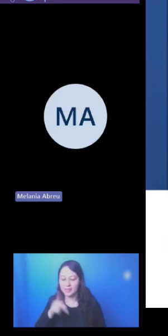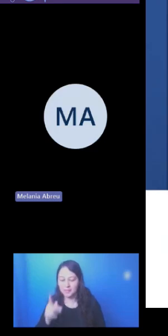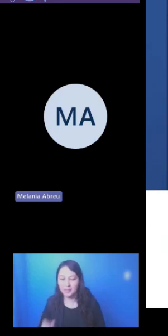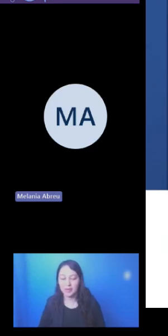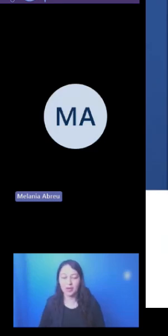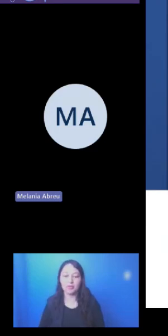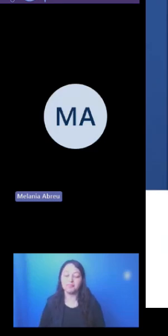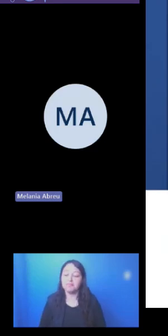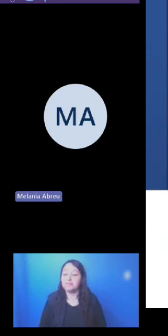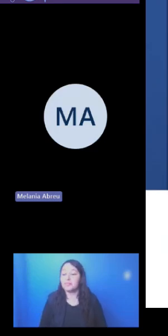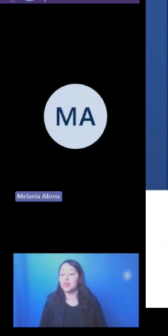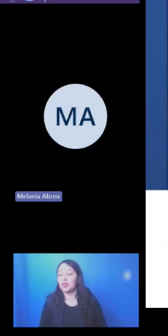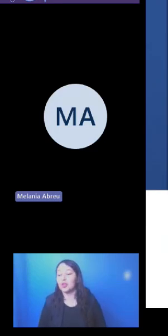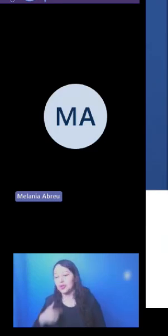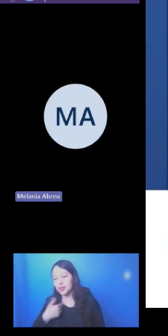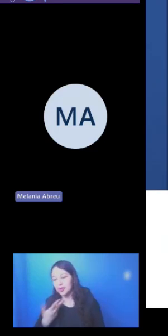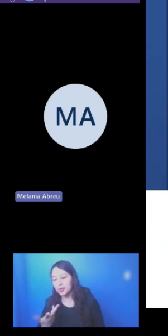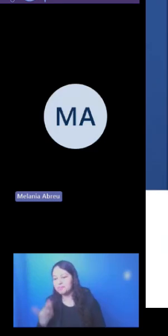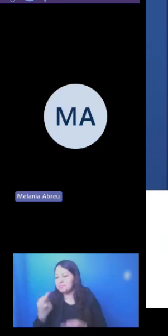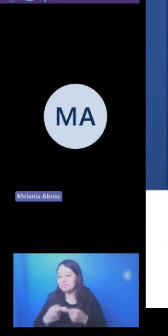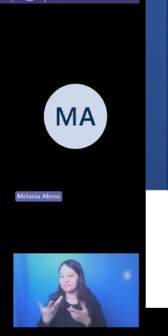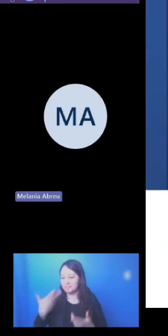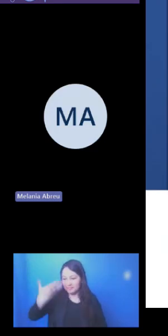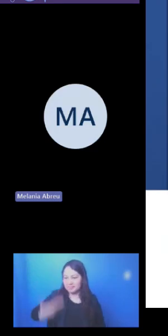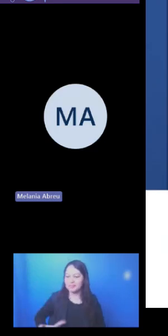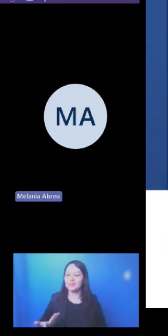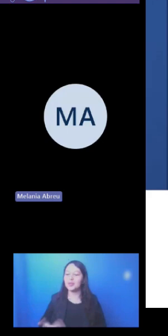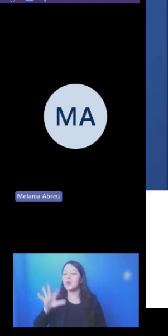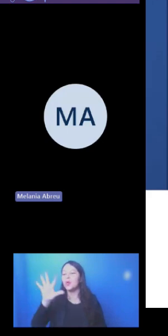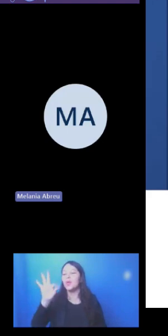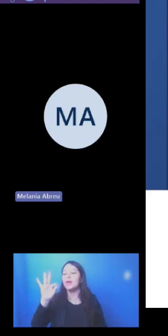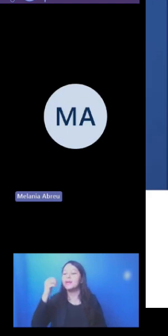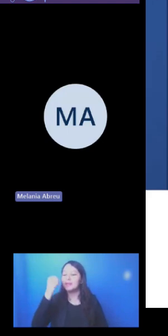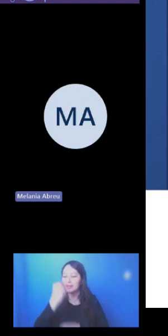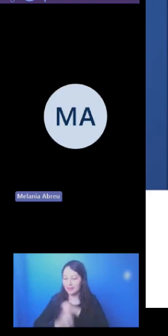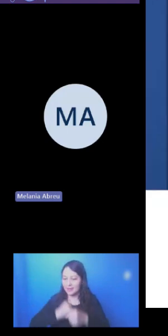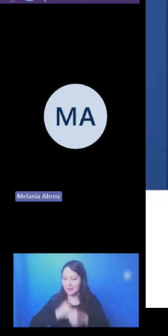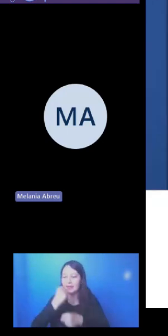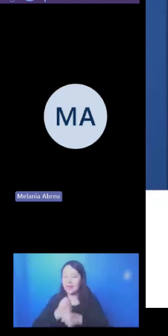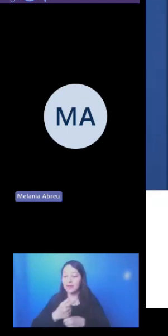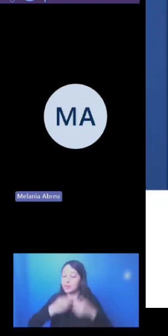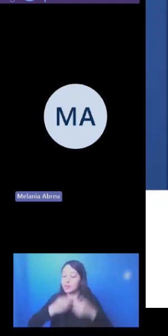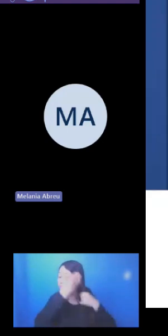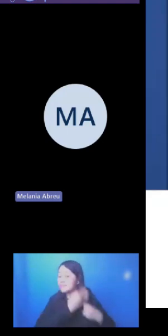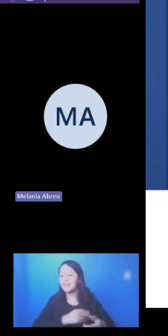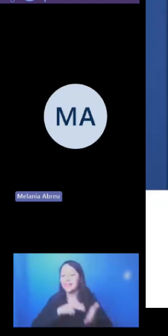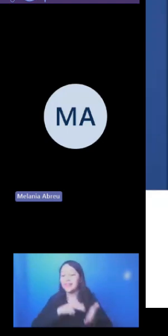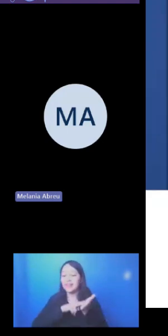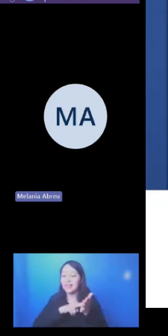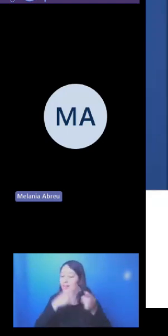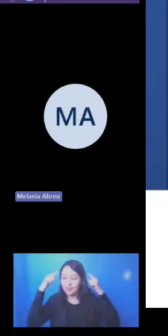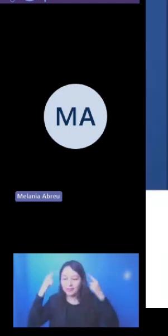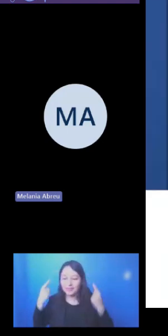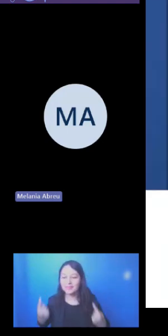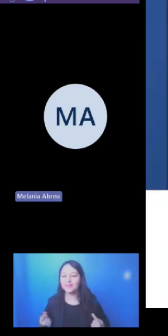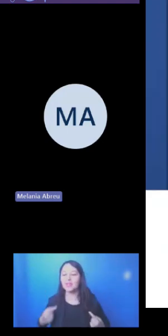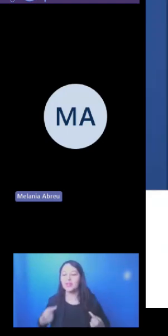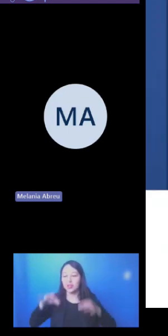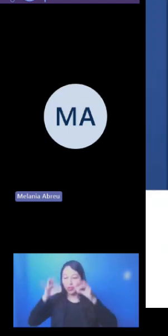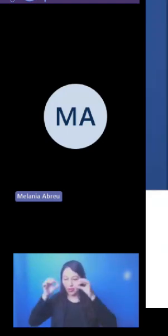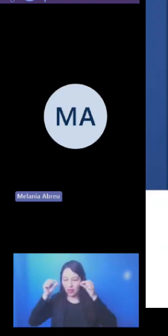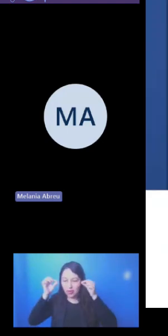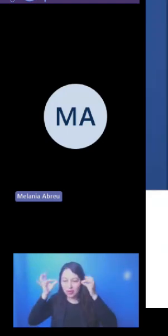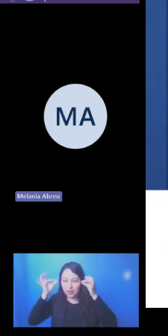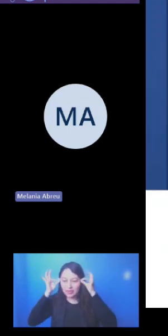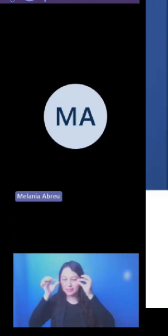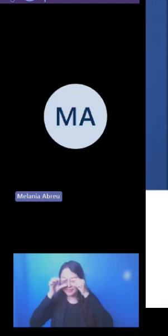Yo me describo, yo soy una mujer de 40 años, tengo el pelo negro, chino, uso lentes y el día de